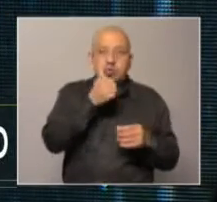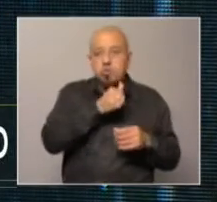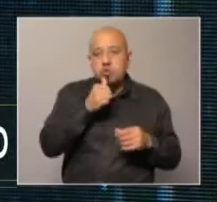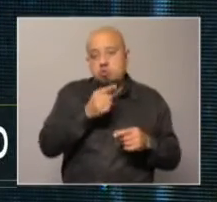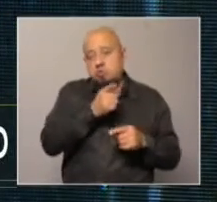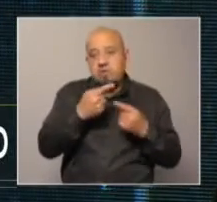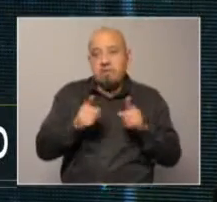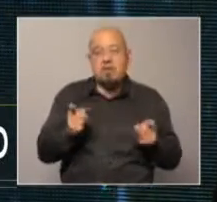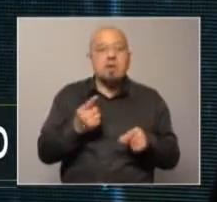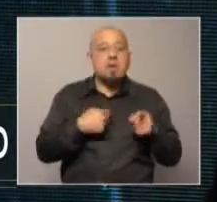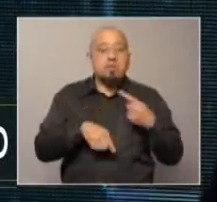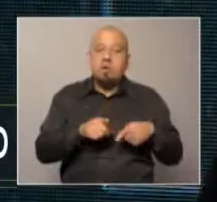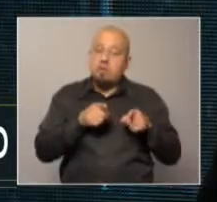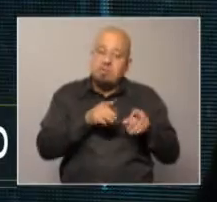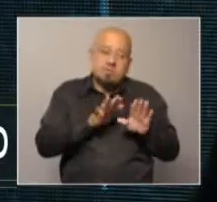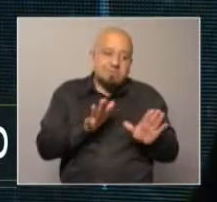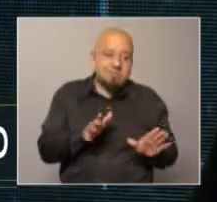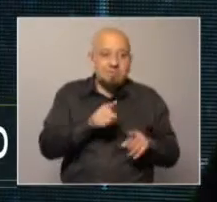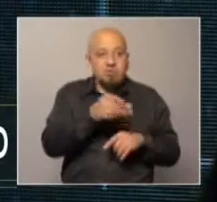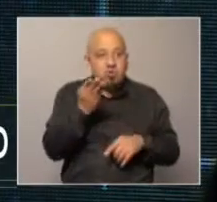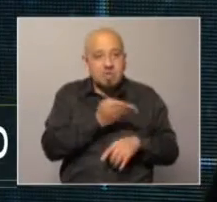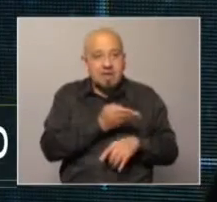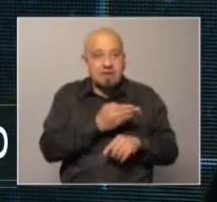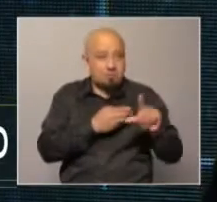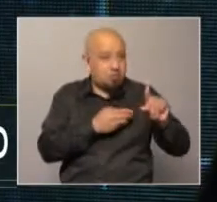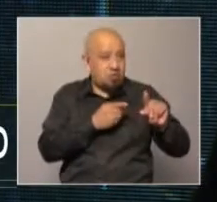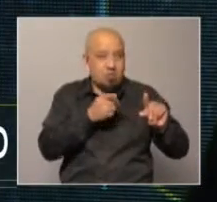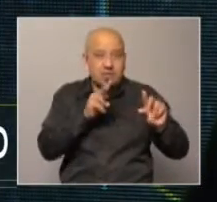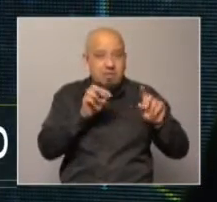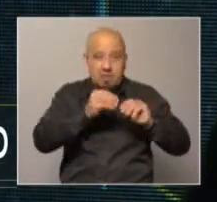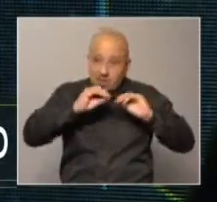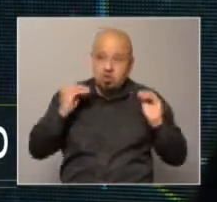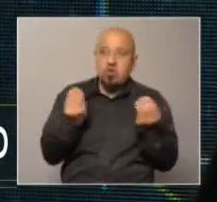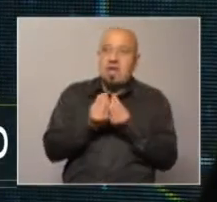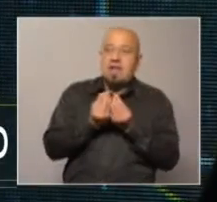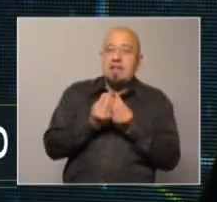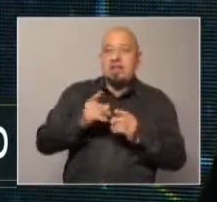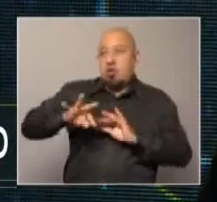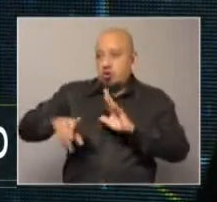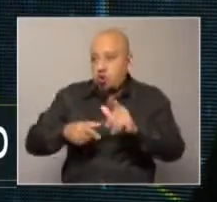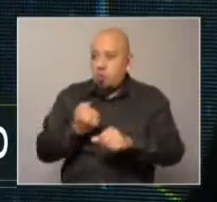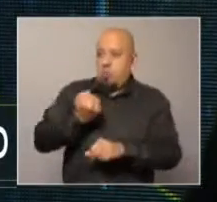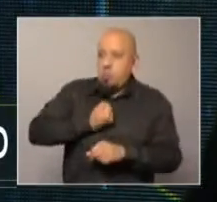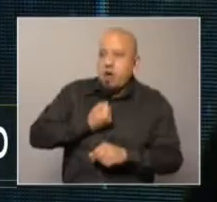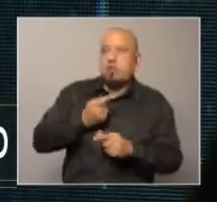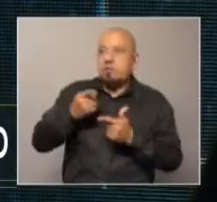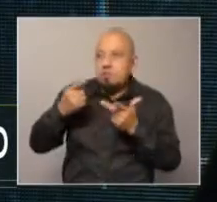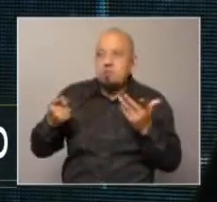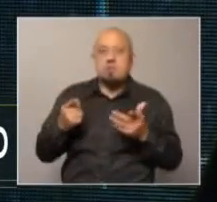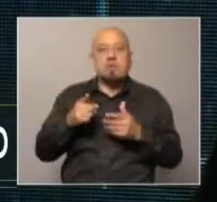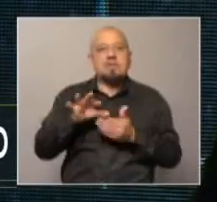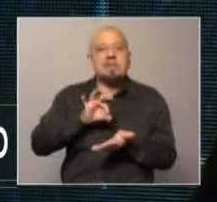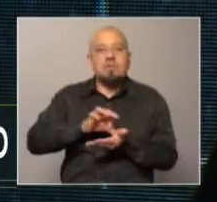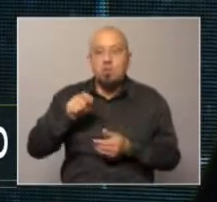privación de libertad, son un porcentaje ínfimo en el total del delito que se comete, que captura el sistema